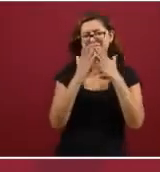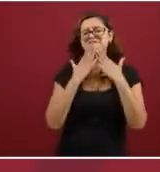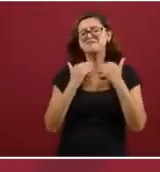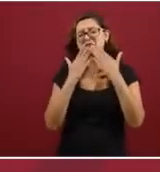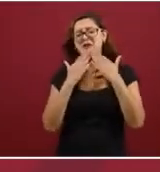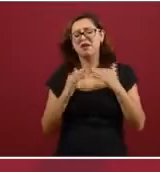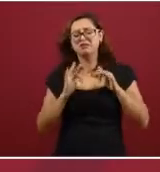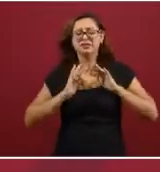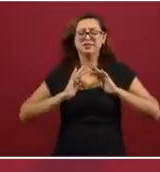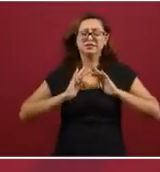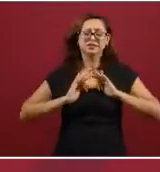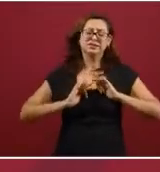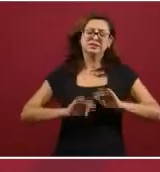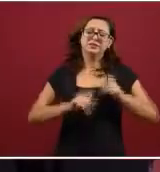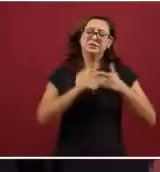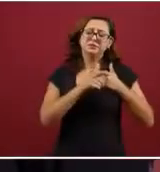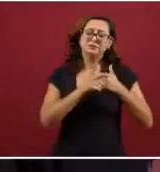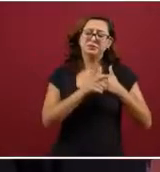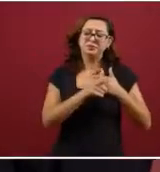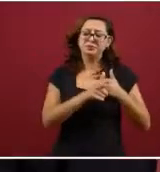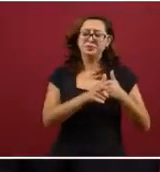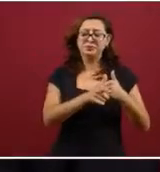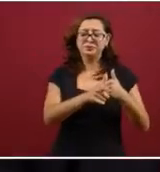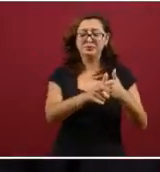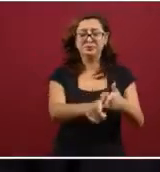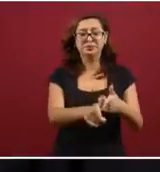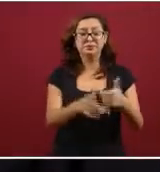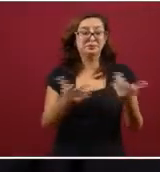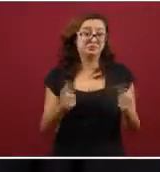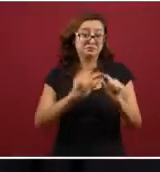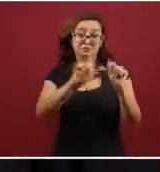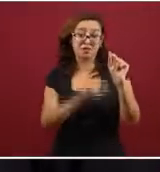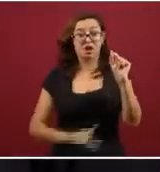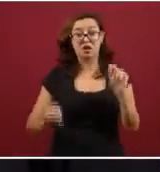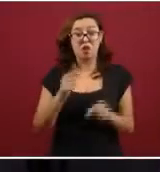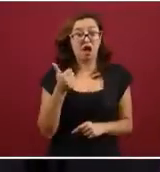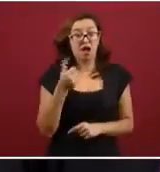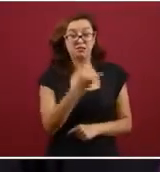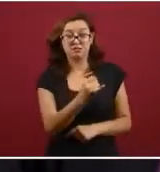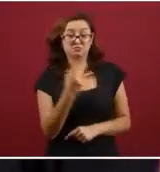Así es la historia política de México.